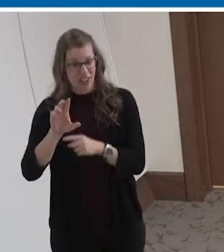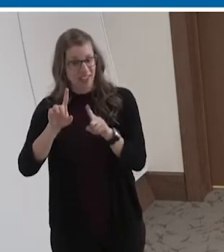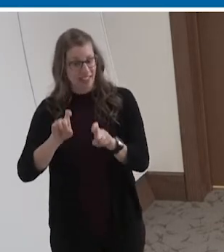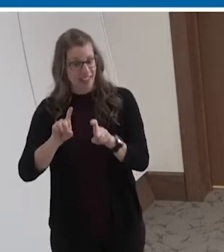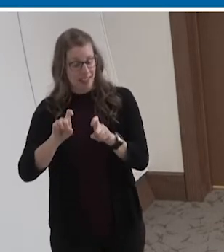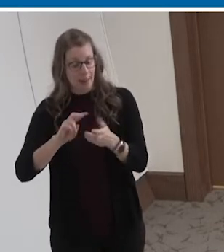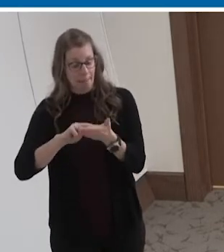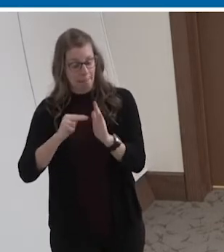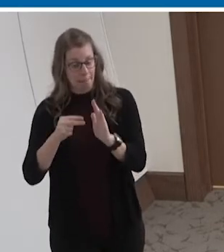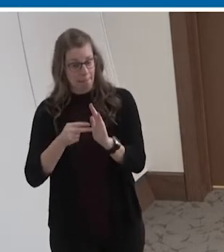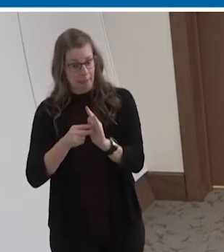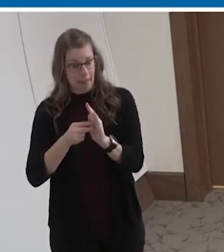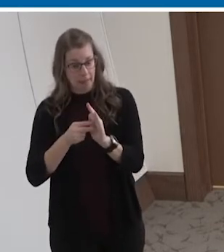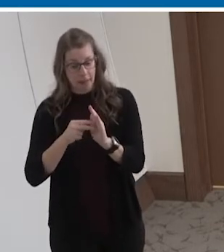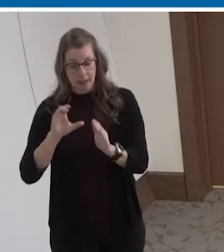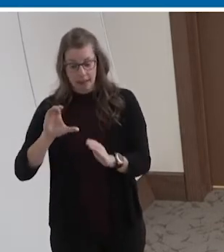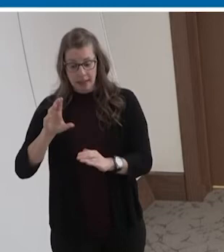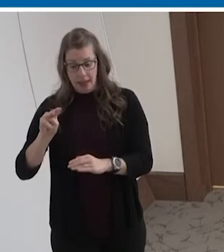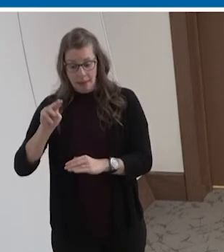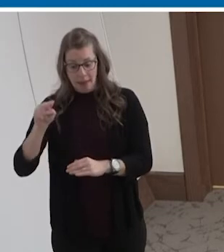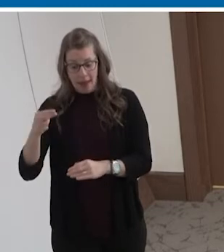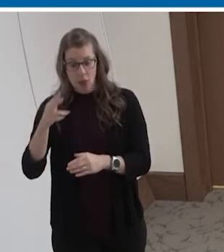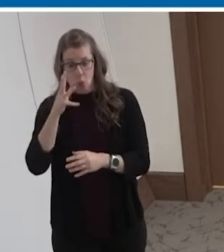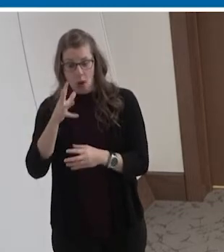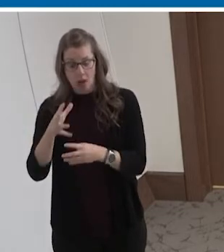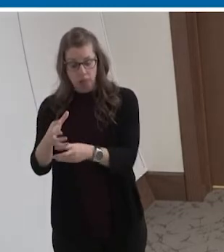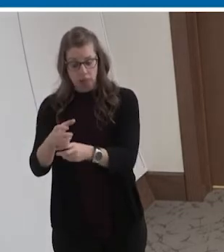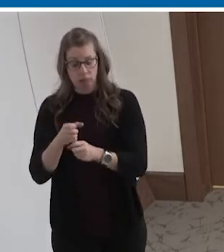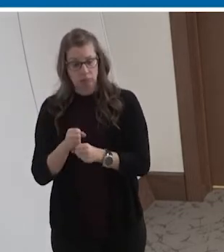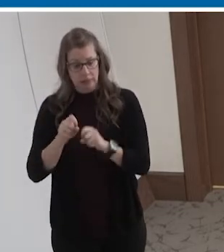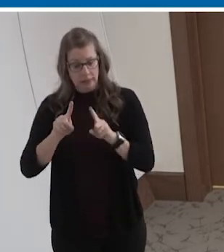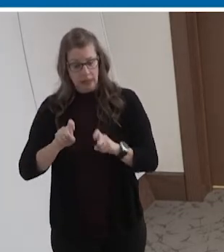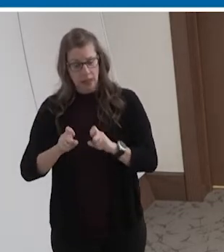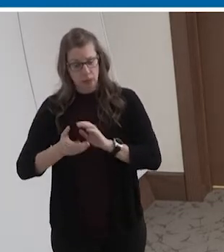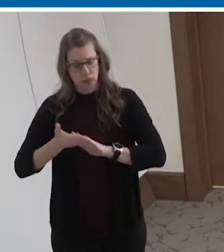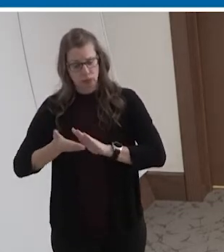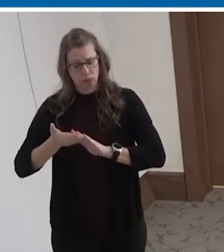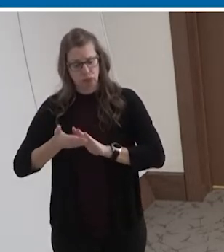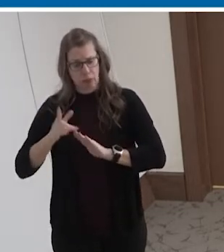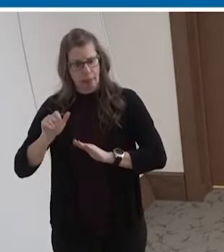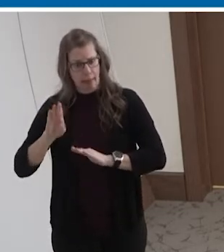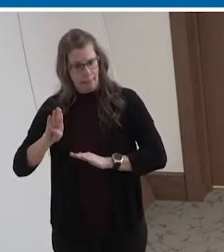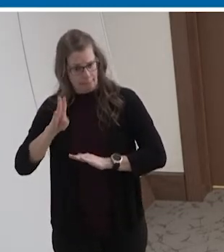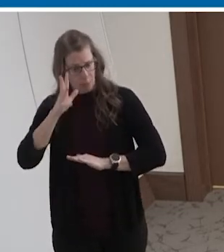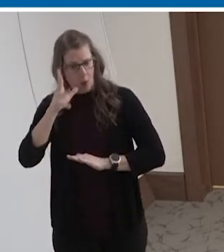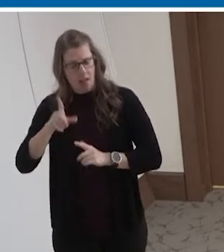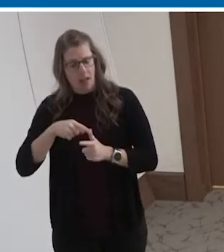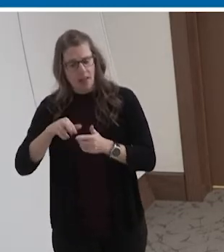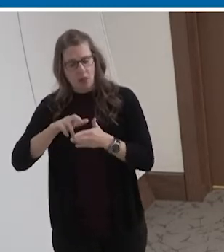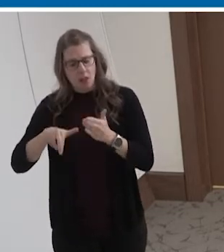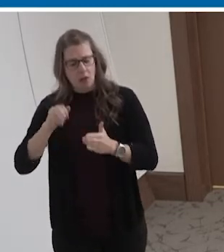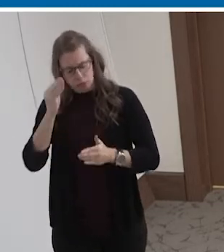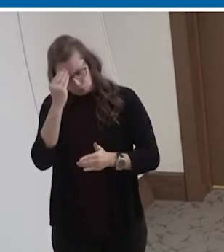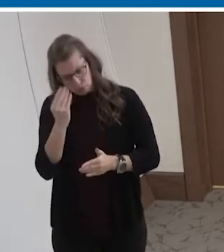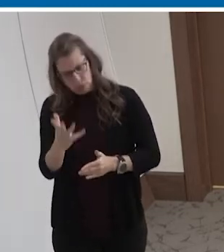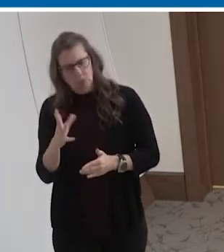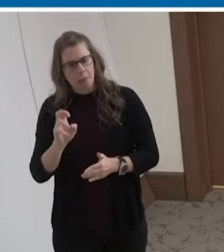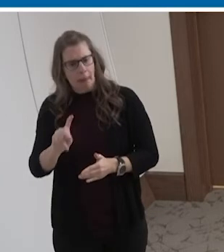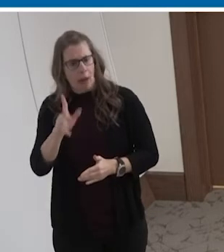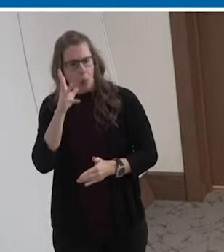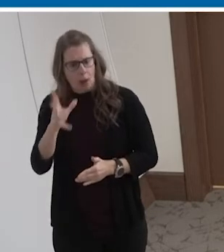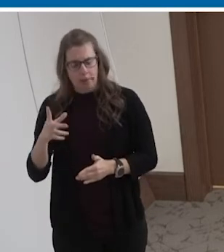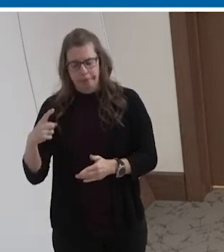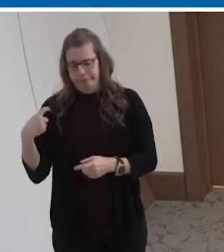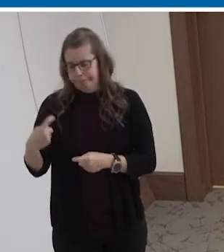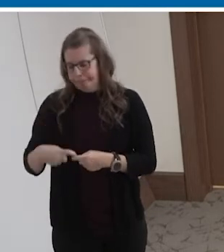tests are brought to Children's Mercy Hospital and run in our clinical laboratory. Y este test, que es